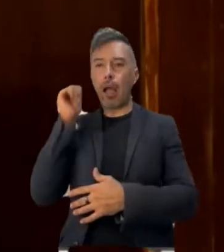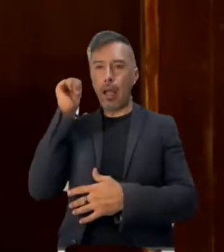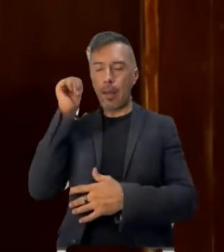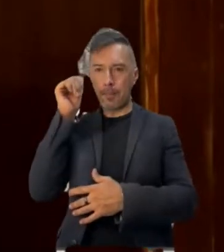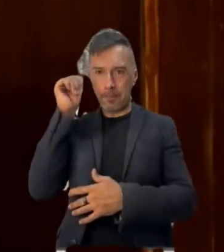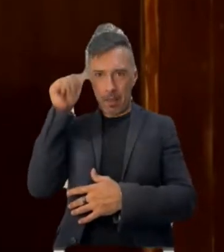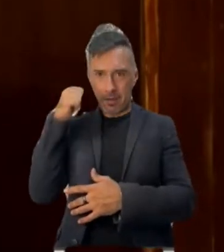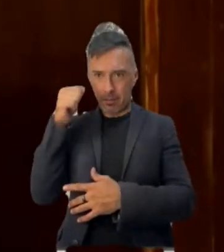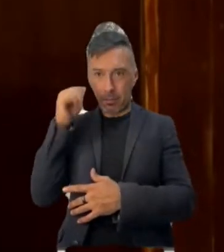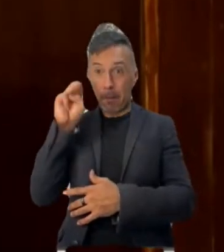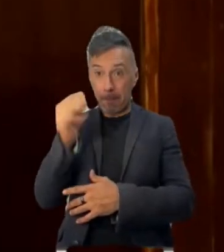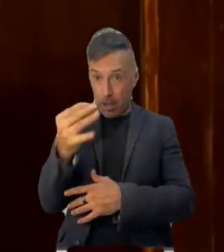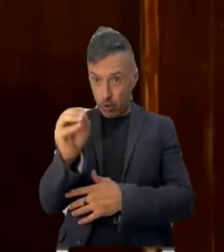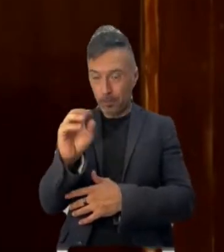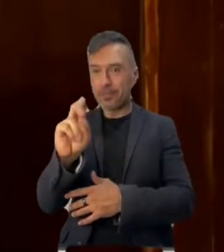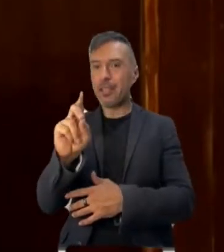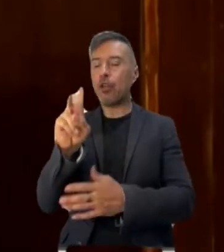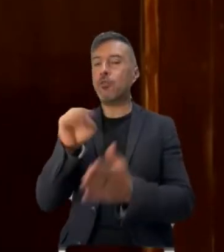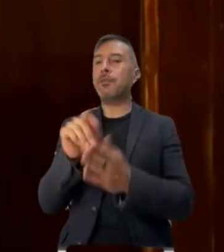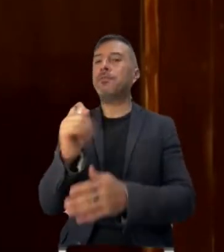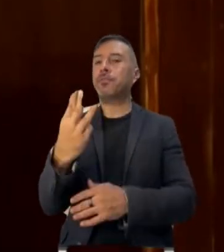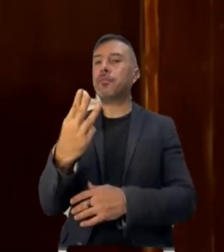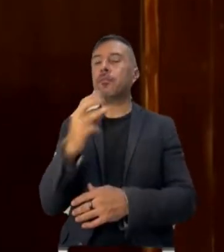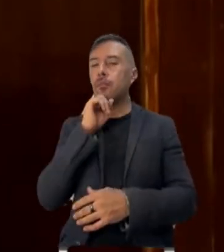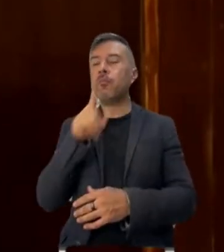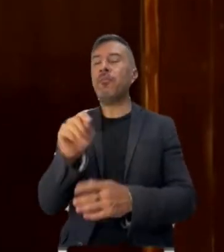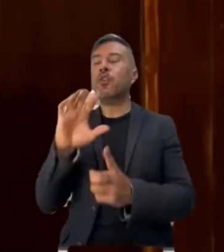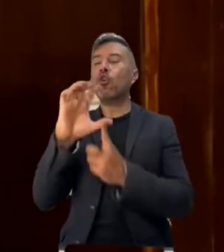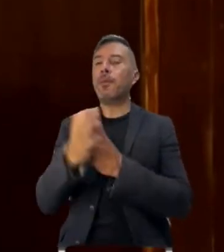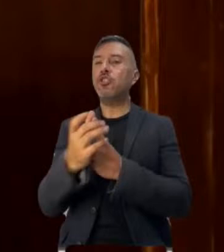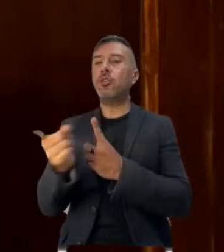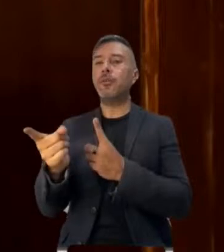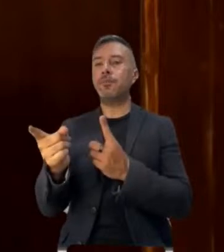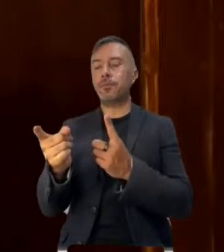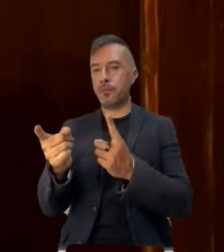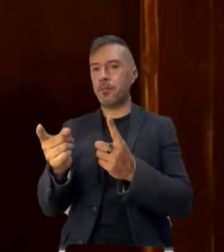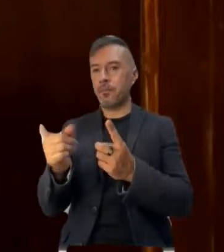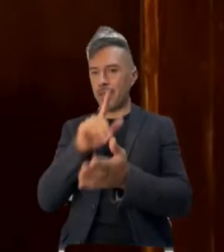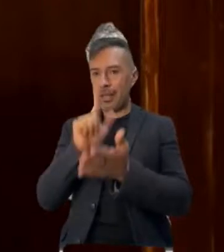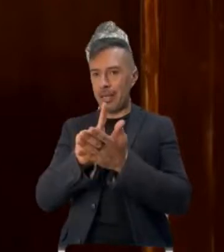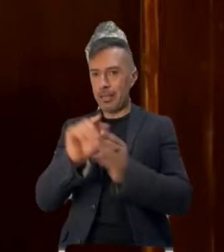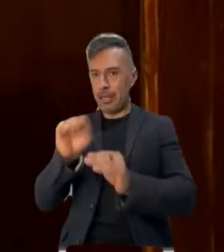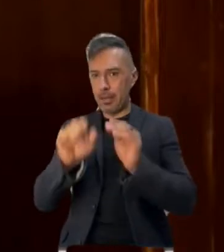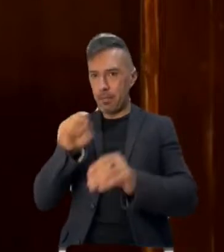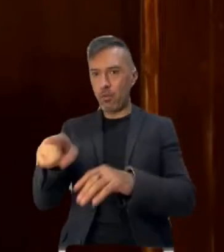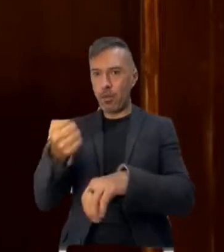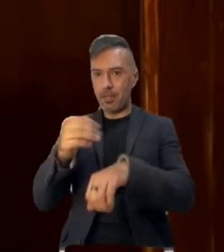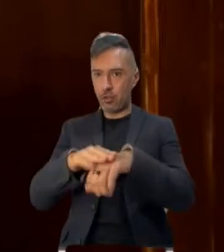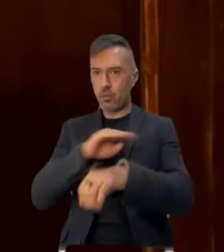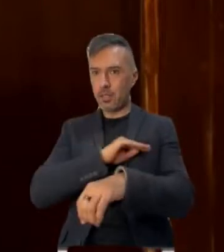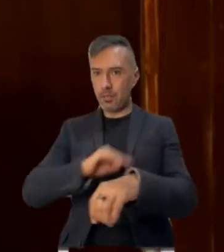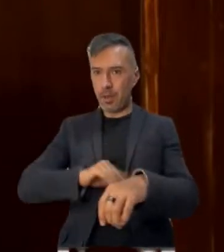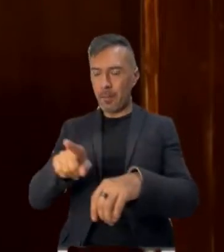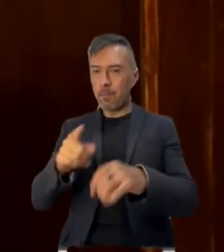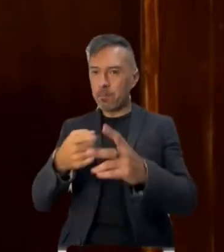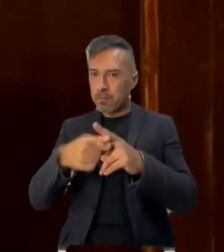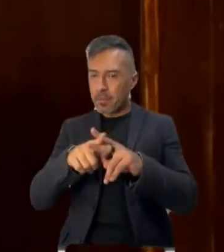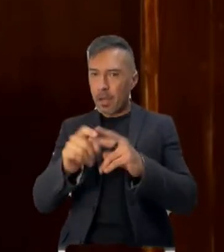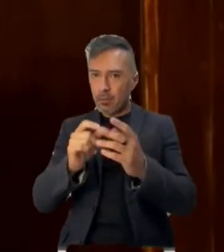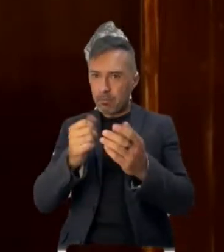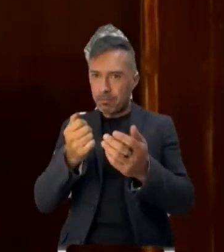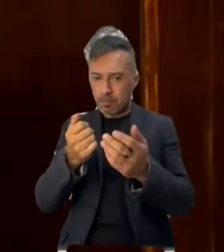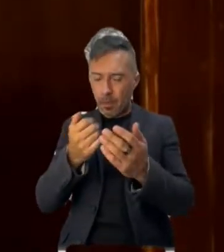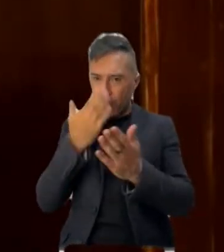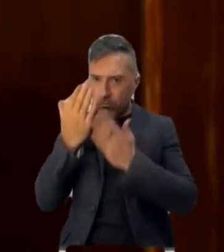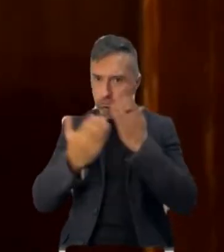Comisión Legislativa de Legislación y Administración Municipal inicia el análisis de la iniciativa con proyecto de decreto y el día